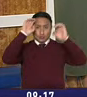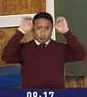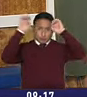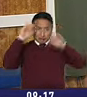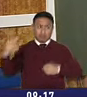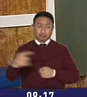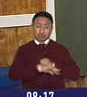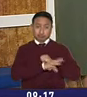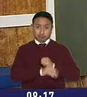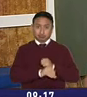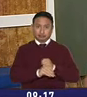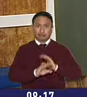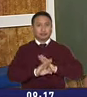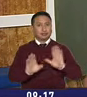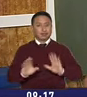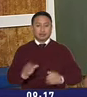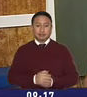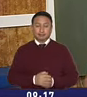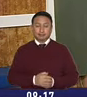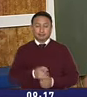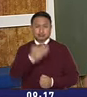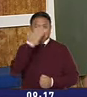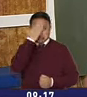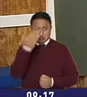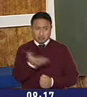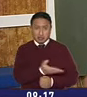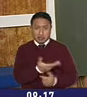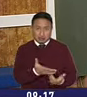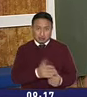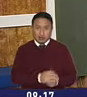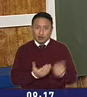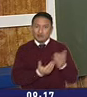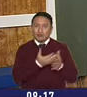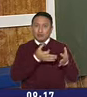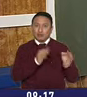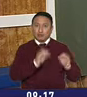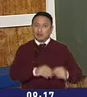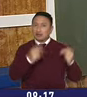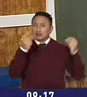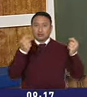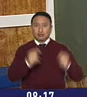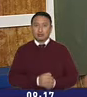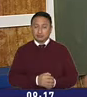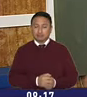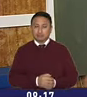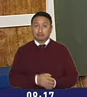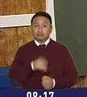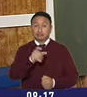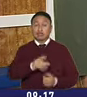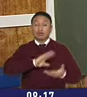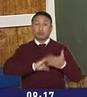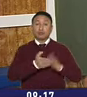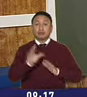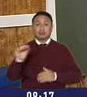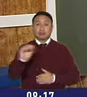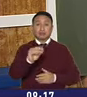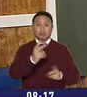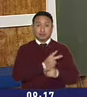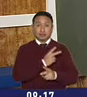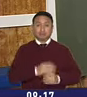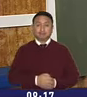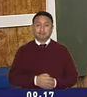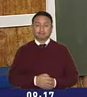este tipo de incidentes. Si ya conocen cuál es el modus operandi nuevo, bueno, reaccionar de inmediato para alertar a la comunidad y prevenir. Claro